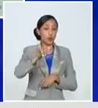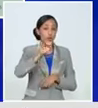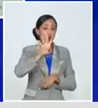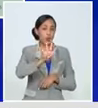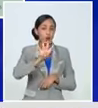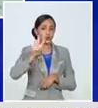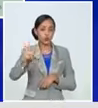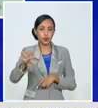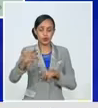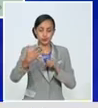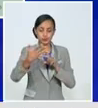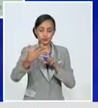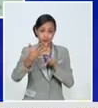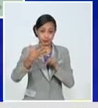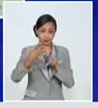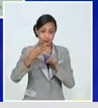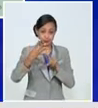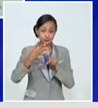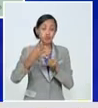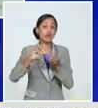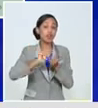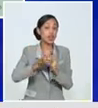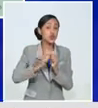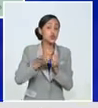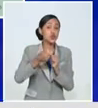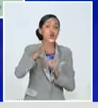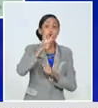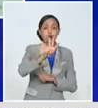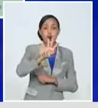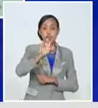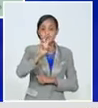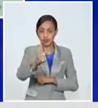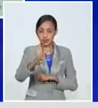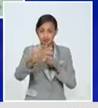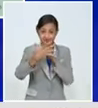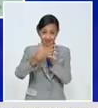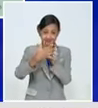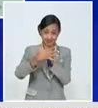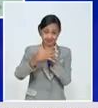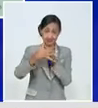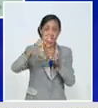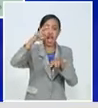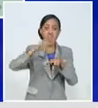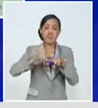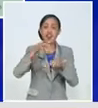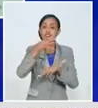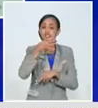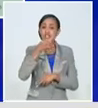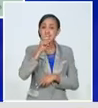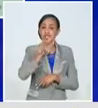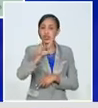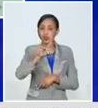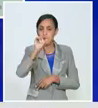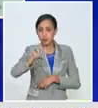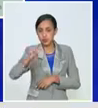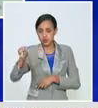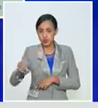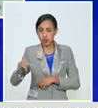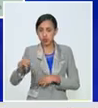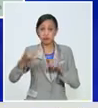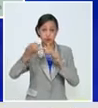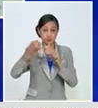44, Arroyo Naranjo 43, Habana Vieja 39,